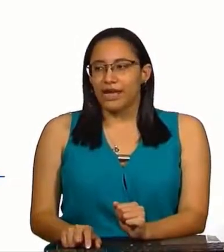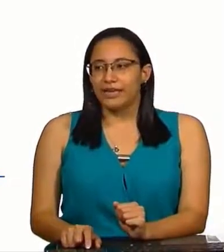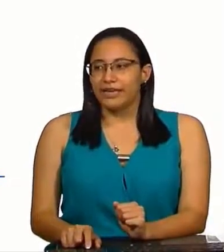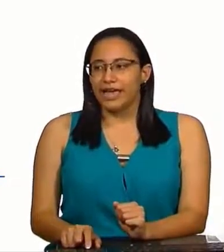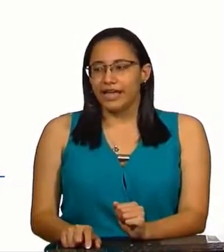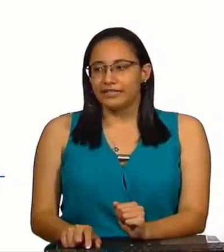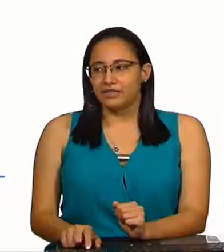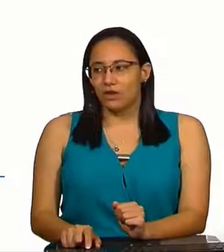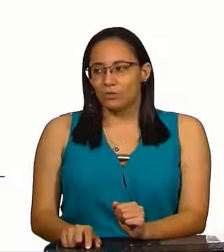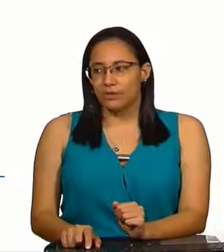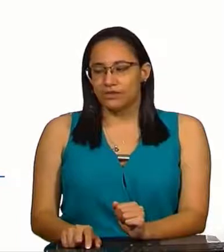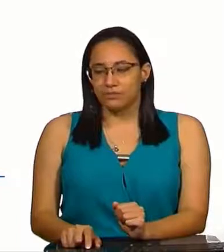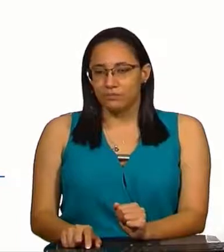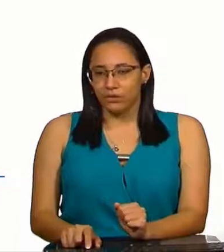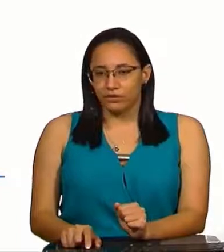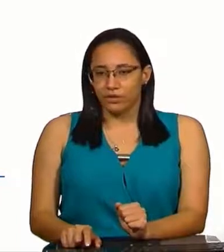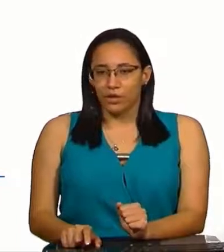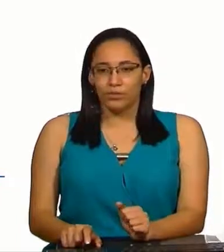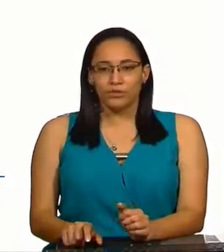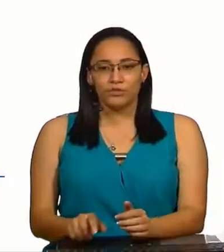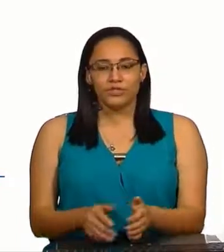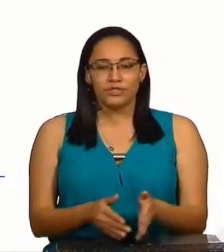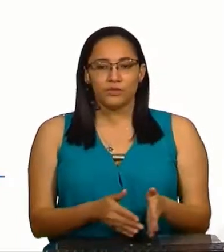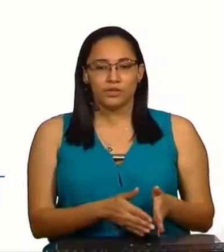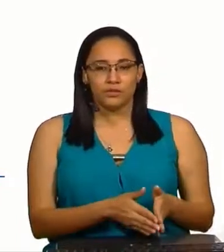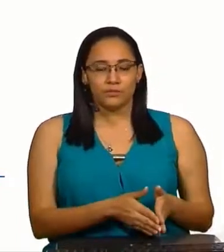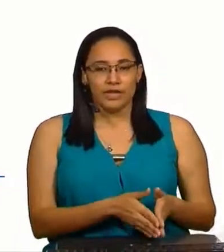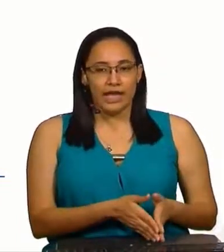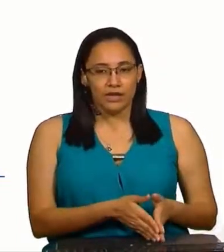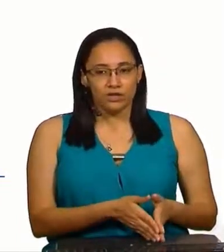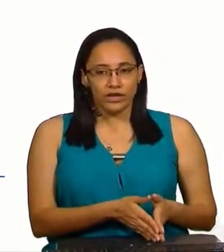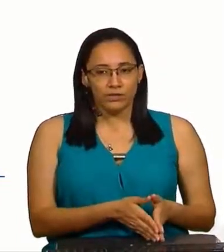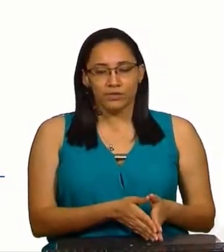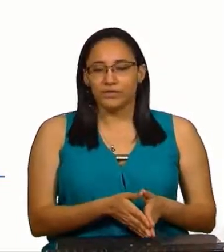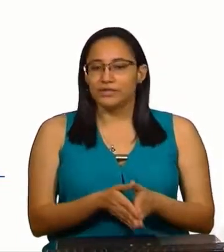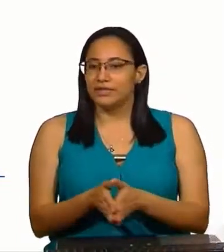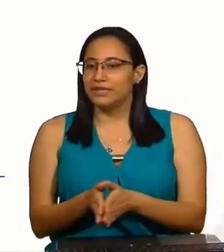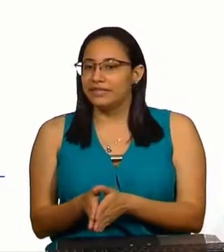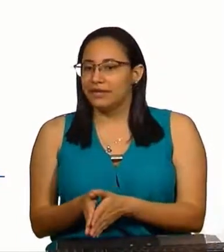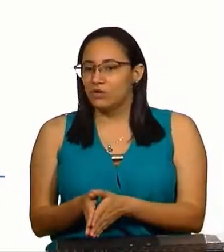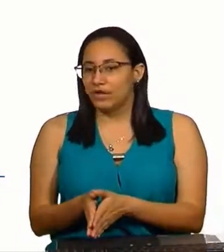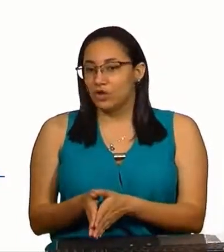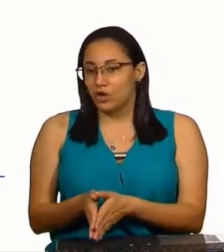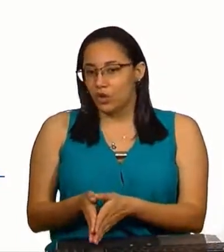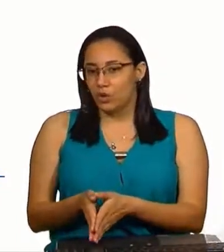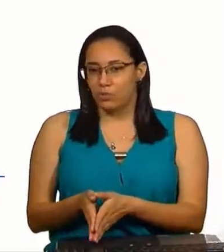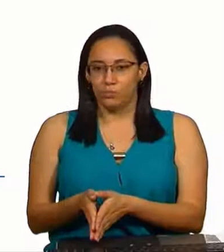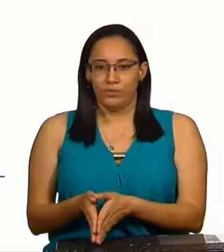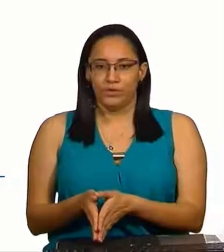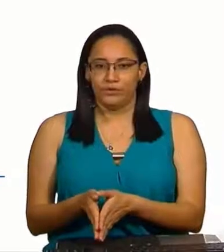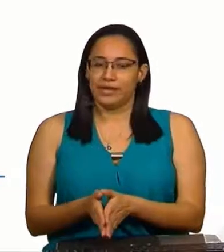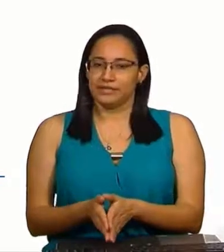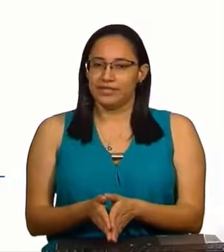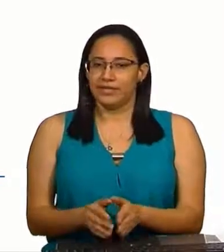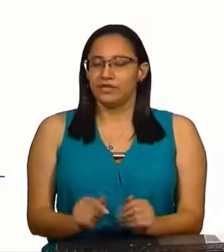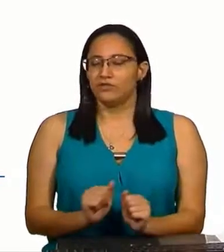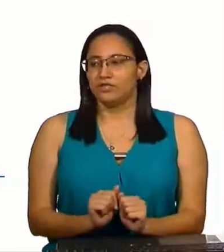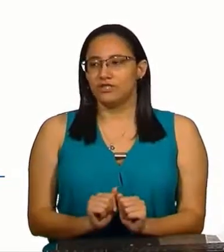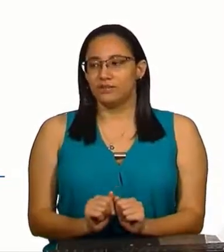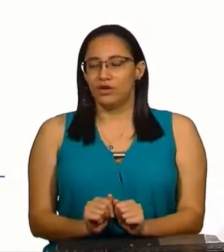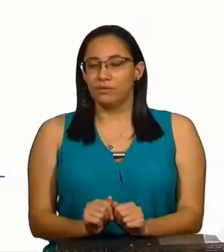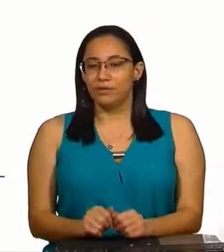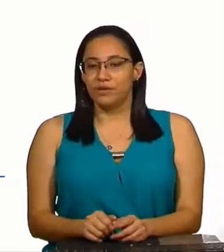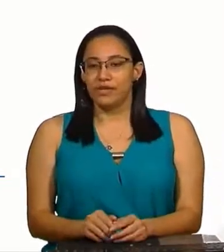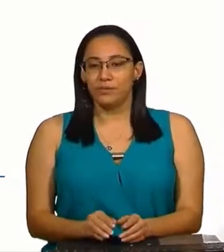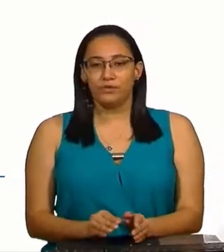ejemplo, I can't open this bottle. Podemos decir cuando hablamos de algo que yo puedo hacer y de algo que no puedo hacer.